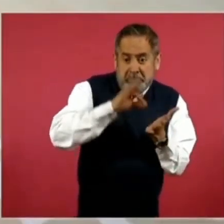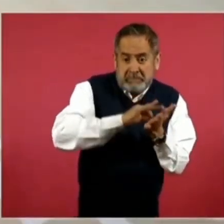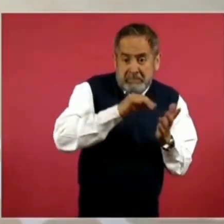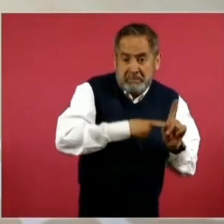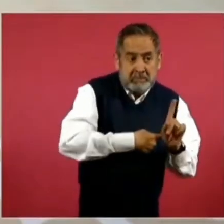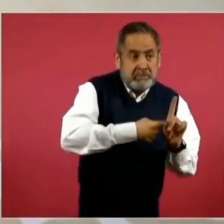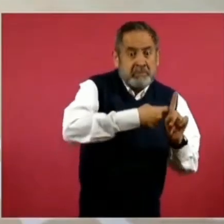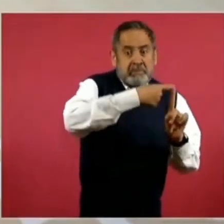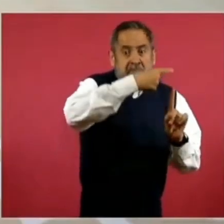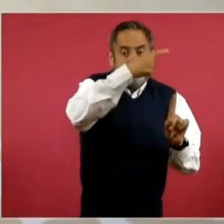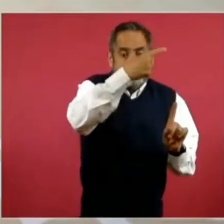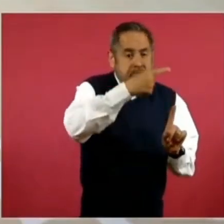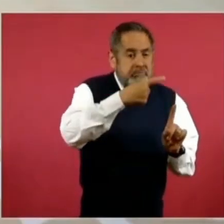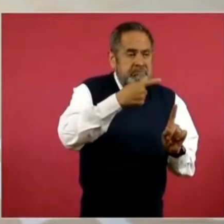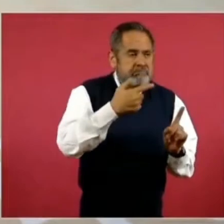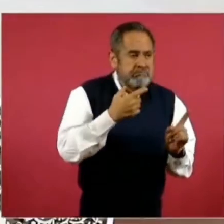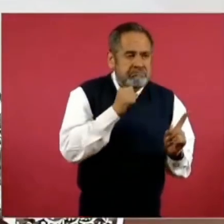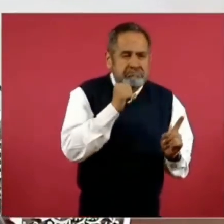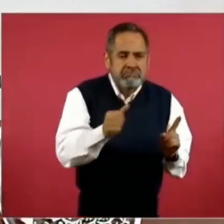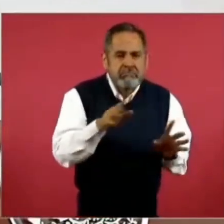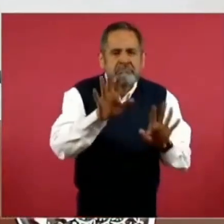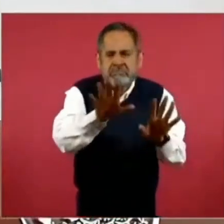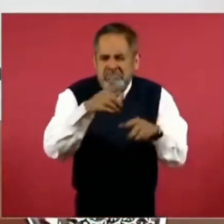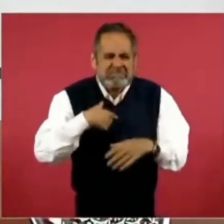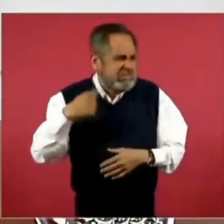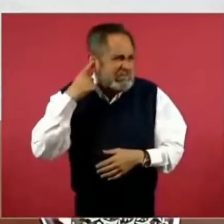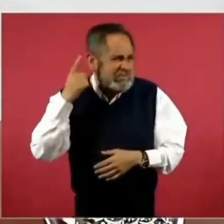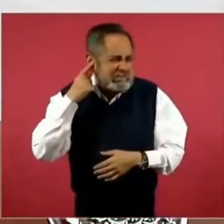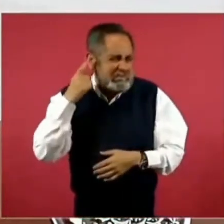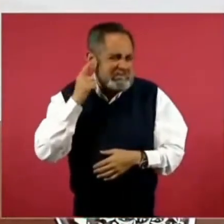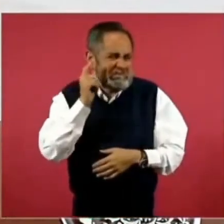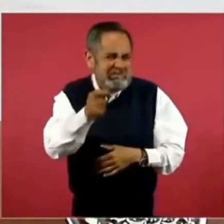tiene yo he escuchado por ejemplo